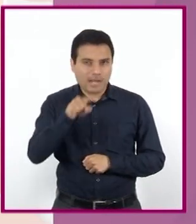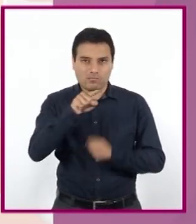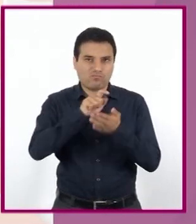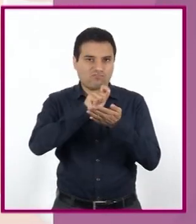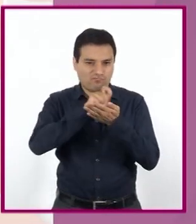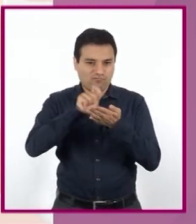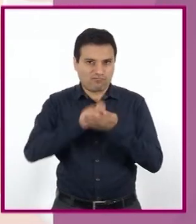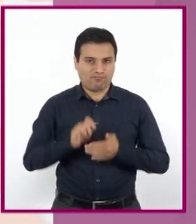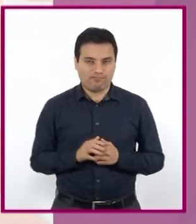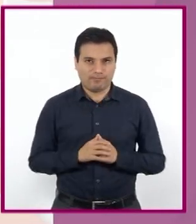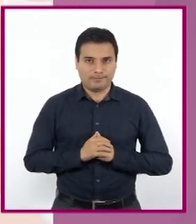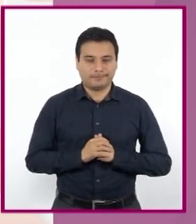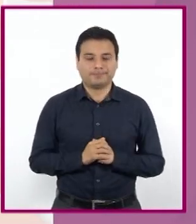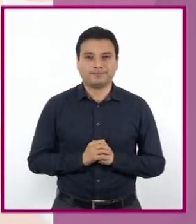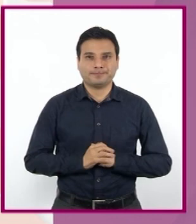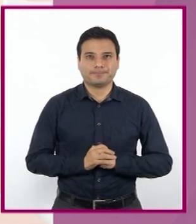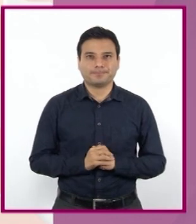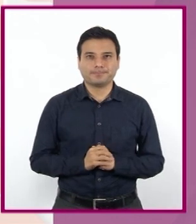apuntes.